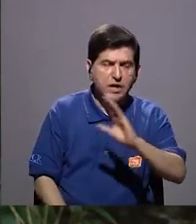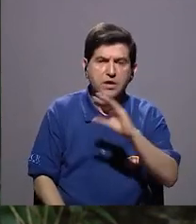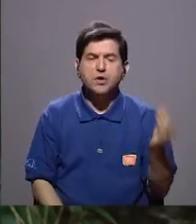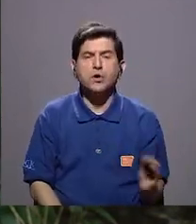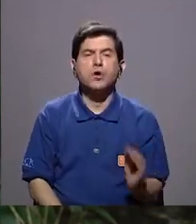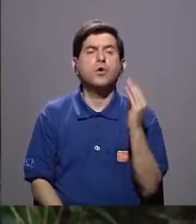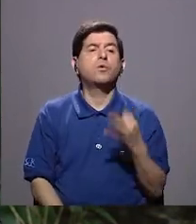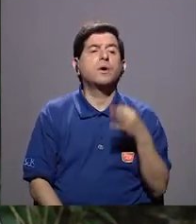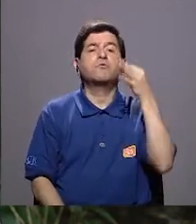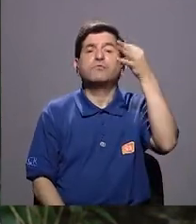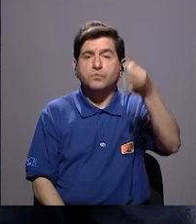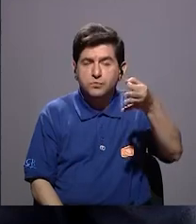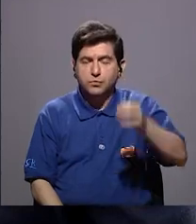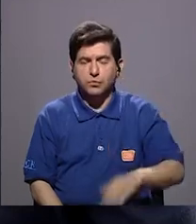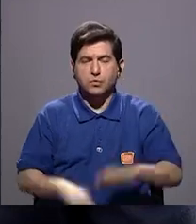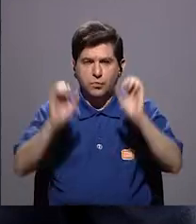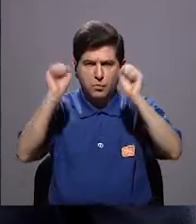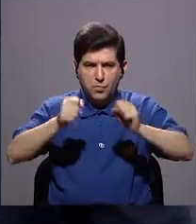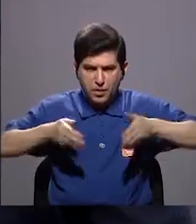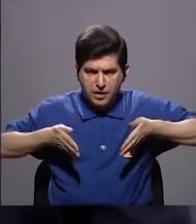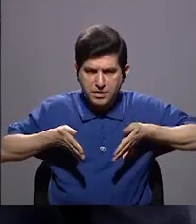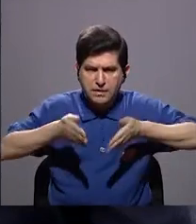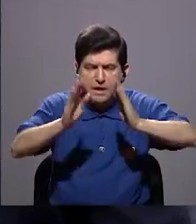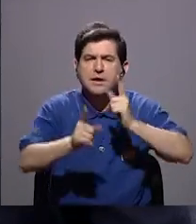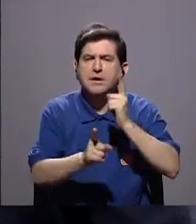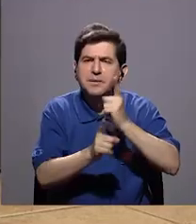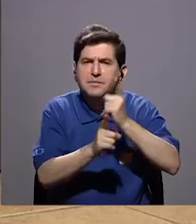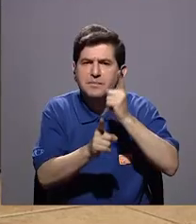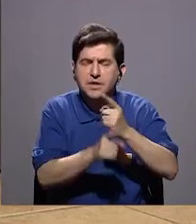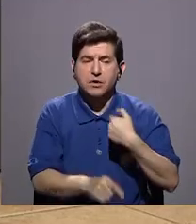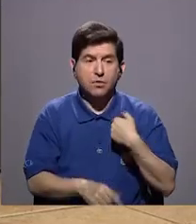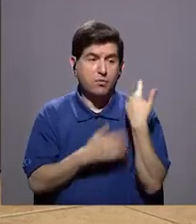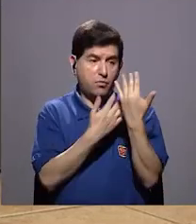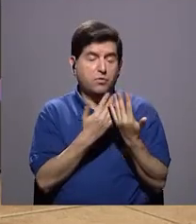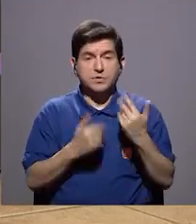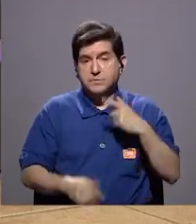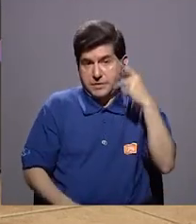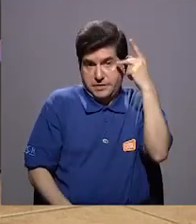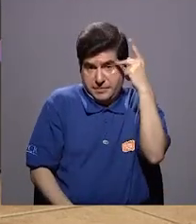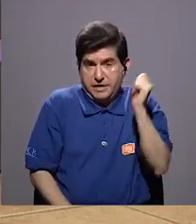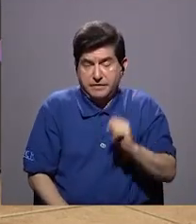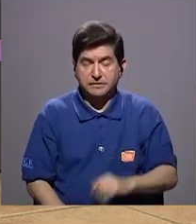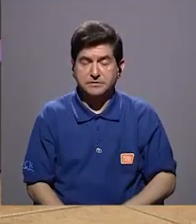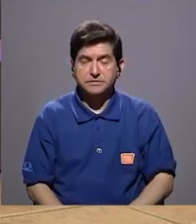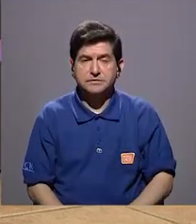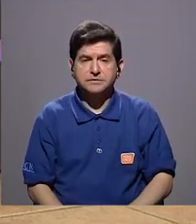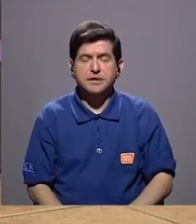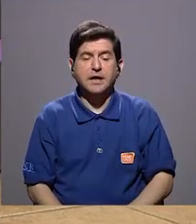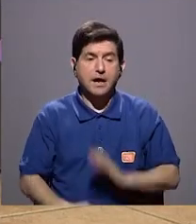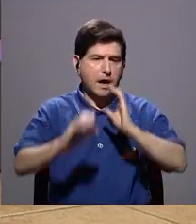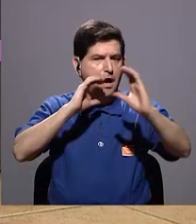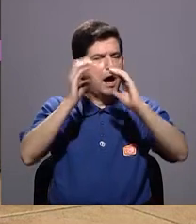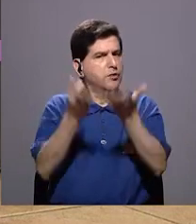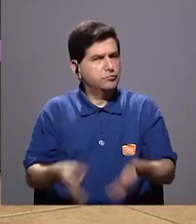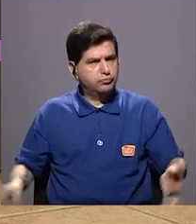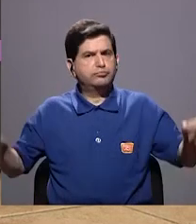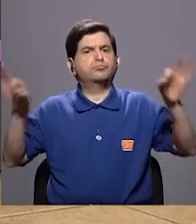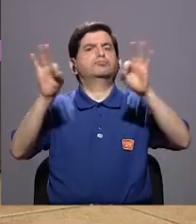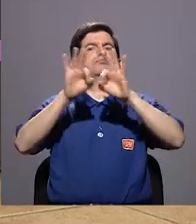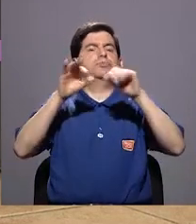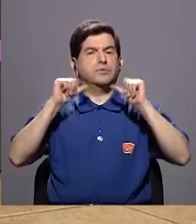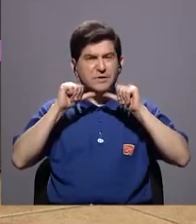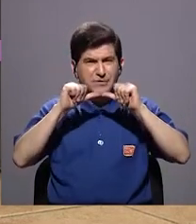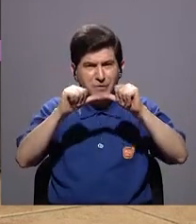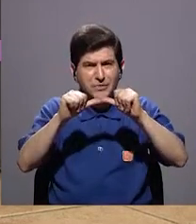y eventualmente del adolescente pues vayan por el camino que uno esperaría como papá, ¿verdad? Es muy importante la comunicación y